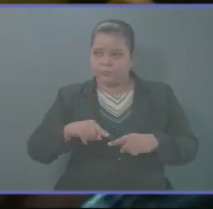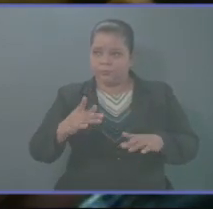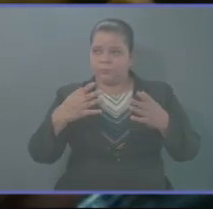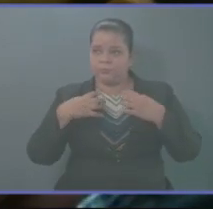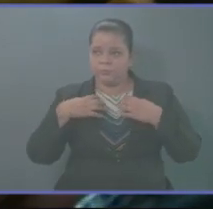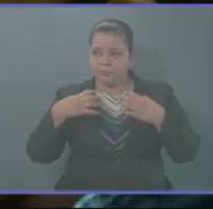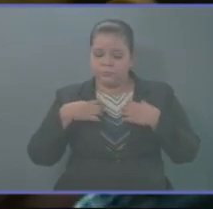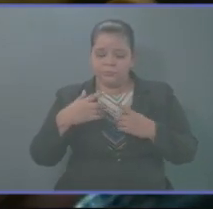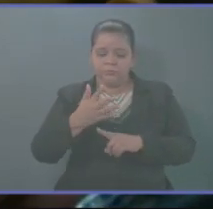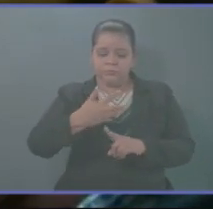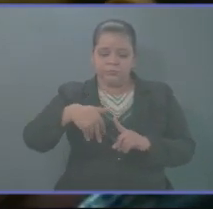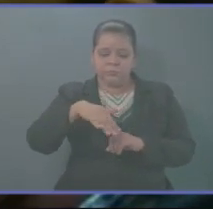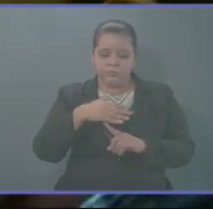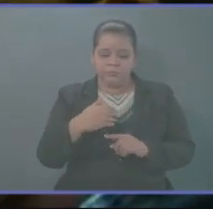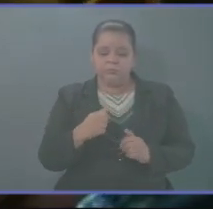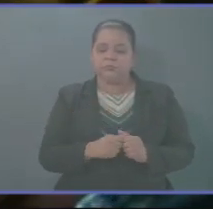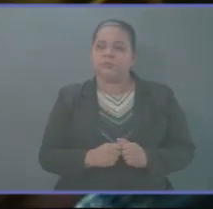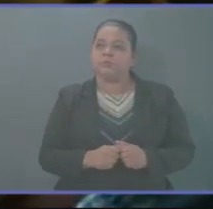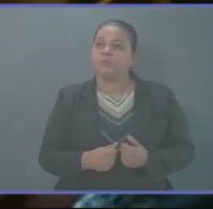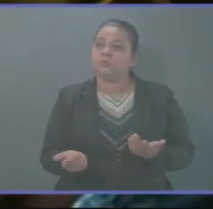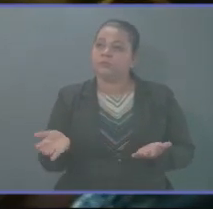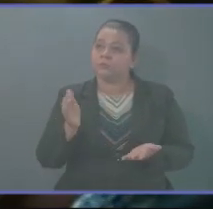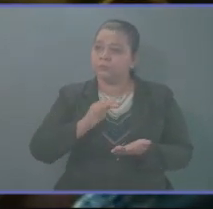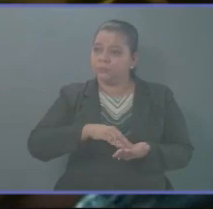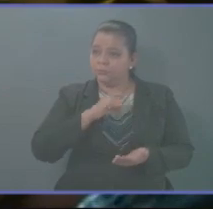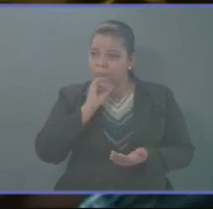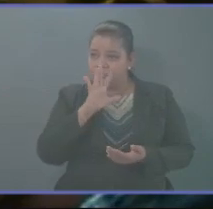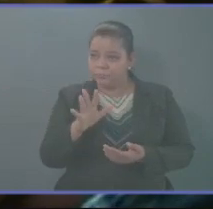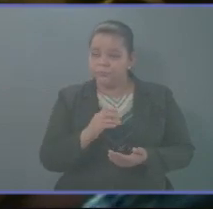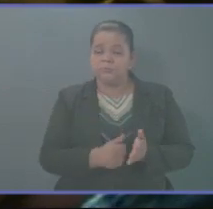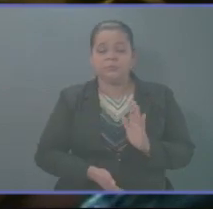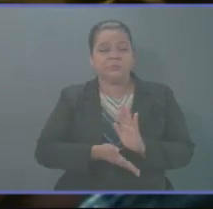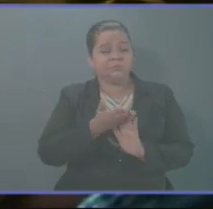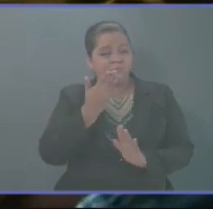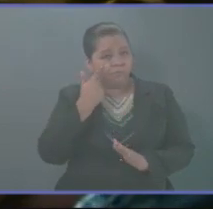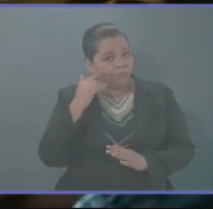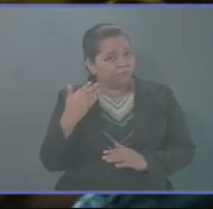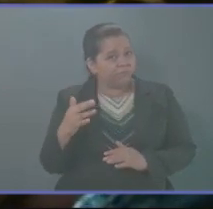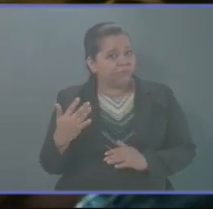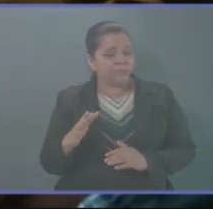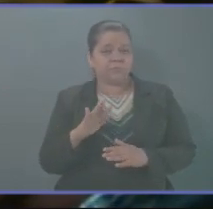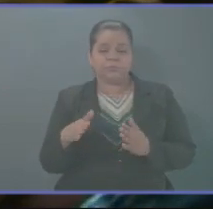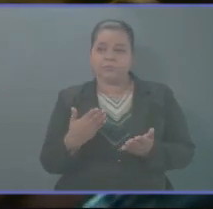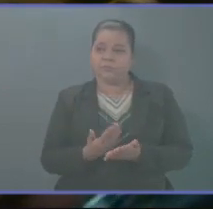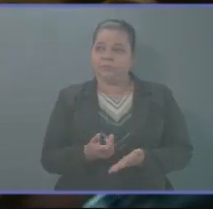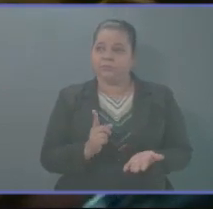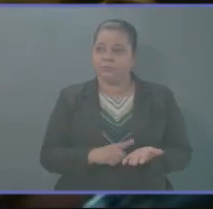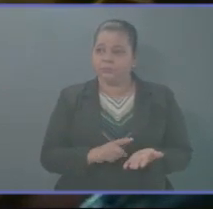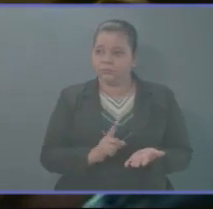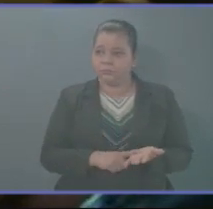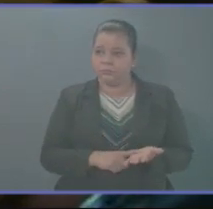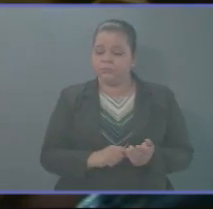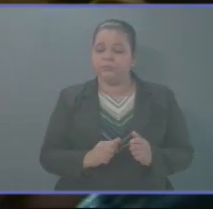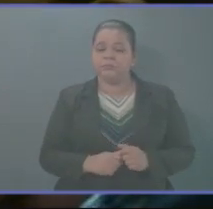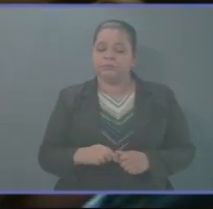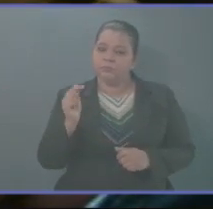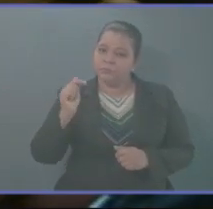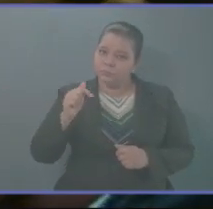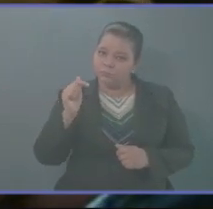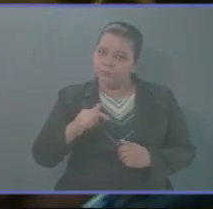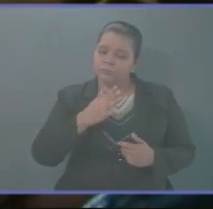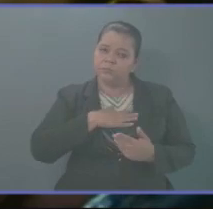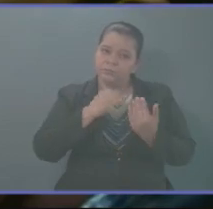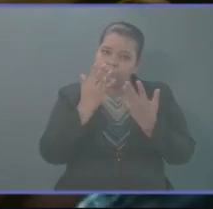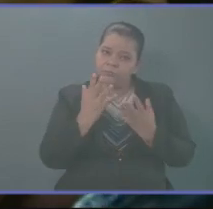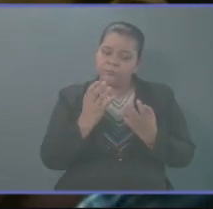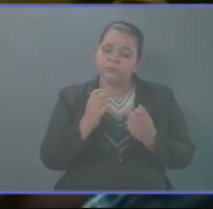esta situación y que, como insisto, son los más vulnerables en este caso. Es por eso que yo sí quisiera